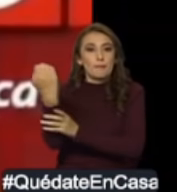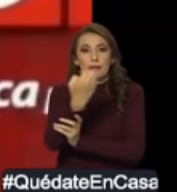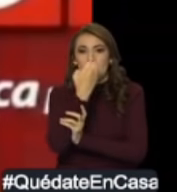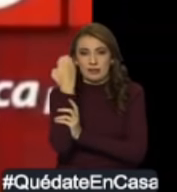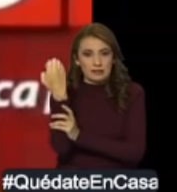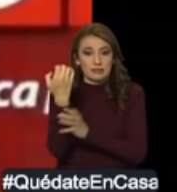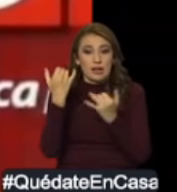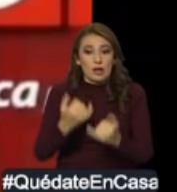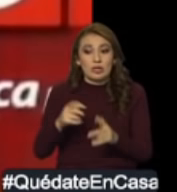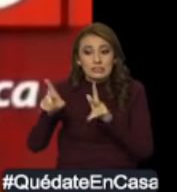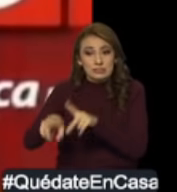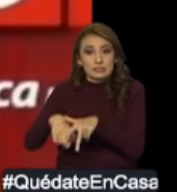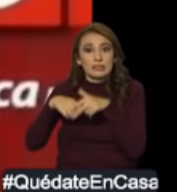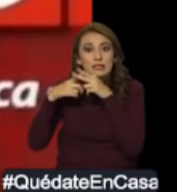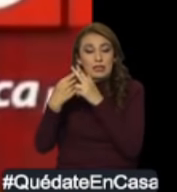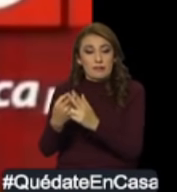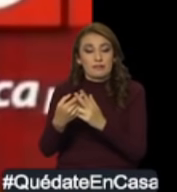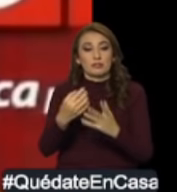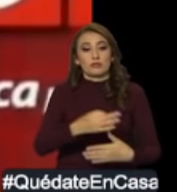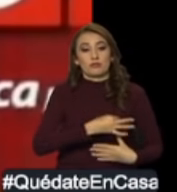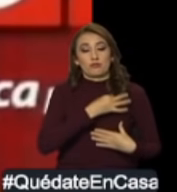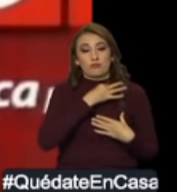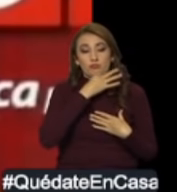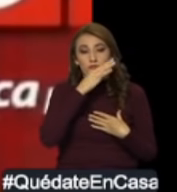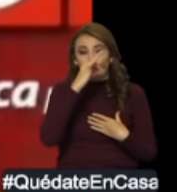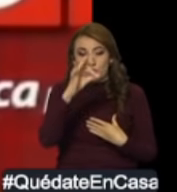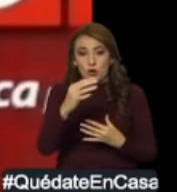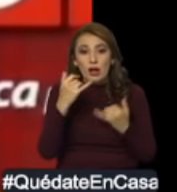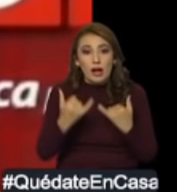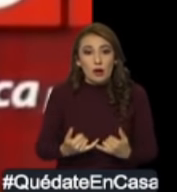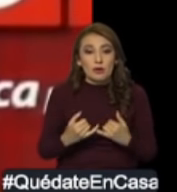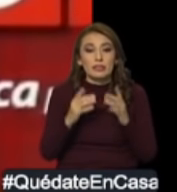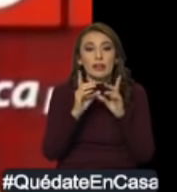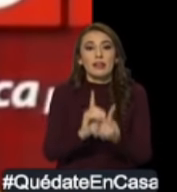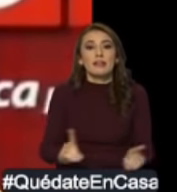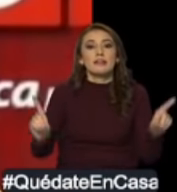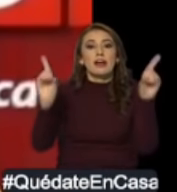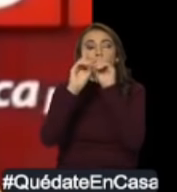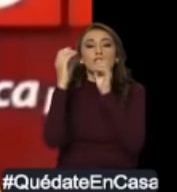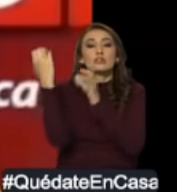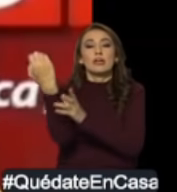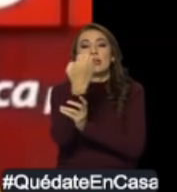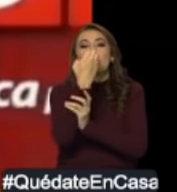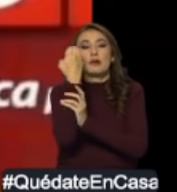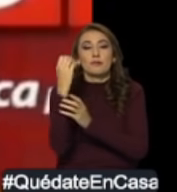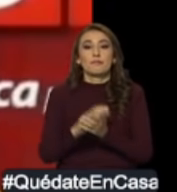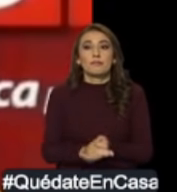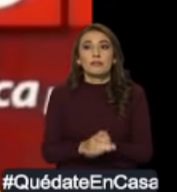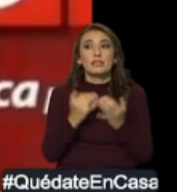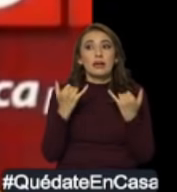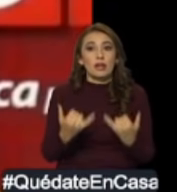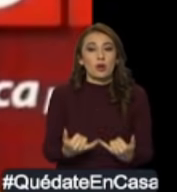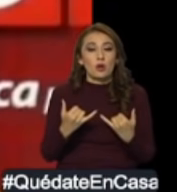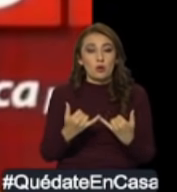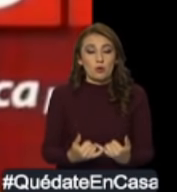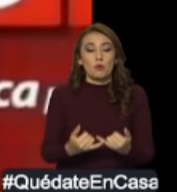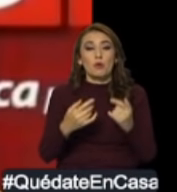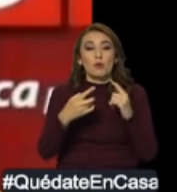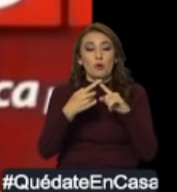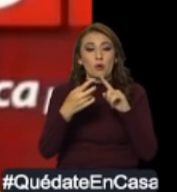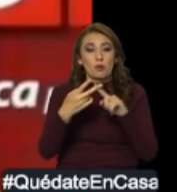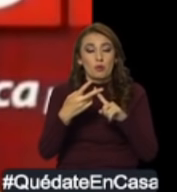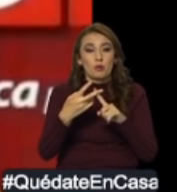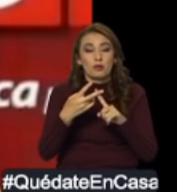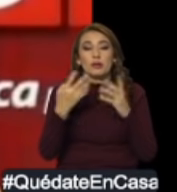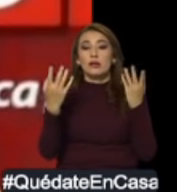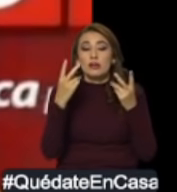país desde que empezó esta crisis sanitaria. Vamos a escuchar entonces la intervención de Juan Zapata y del ECU 911